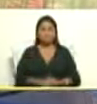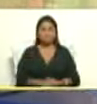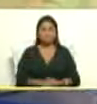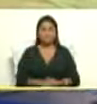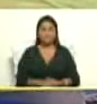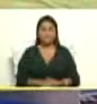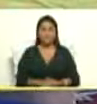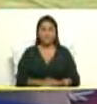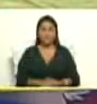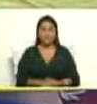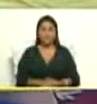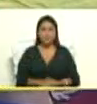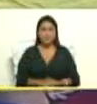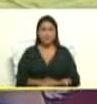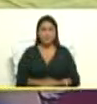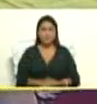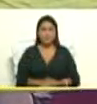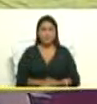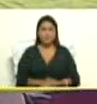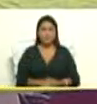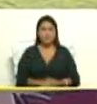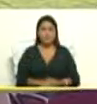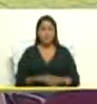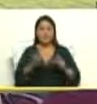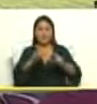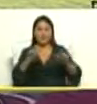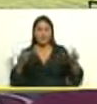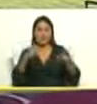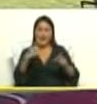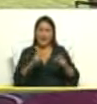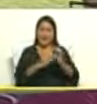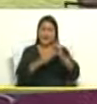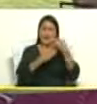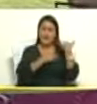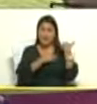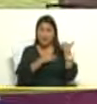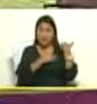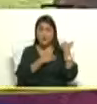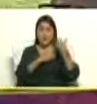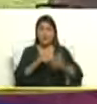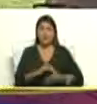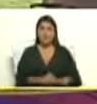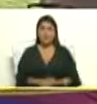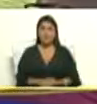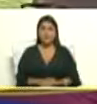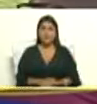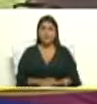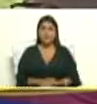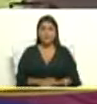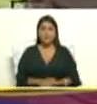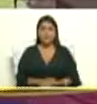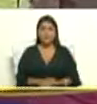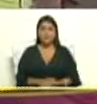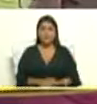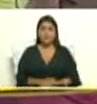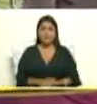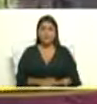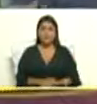transformación aquel que tenga liderazgo aquel que tenga una